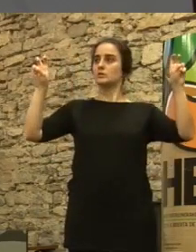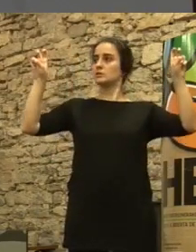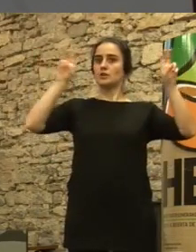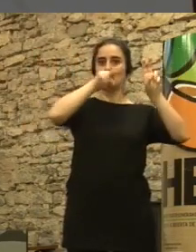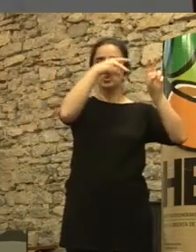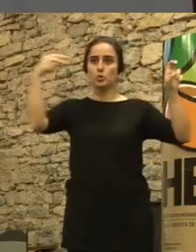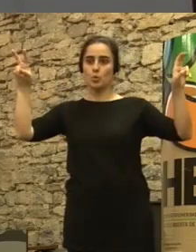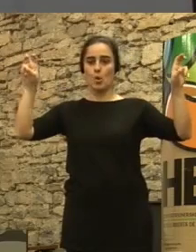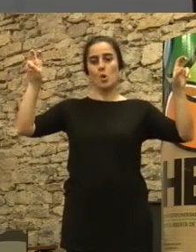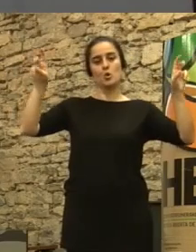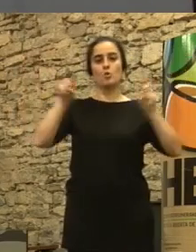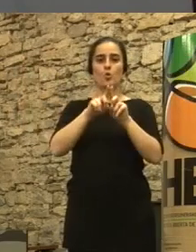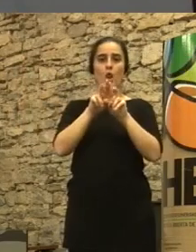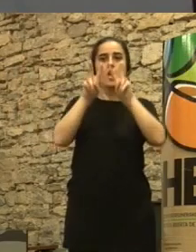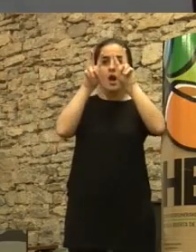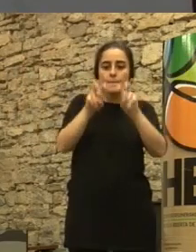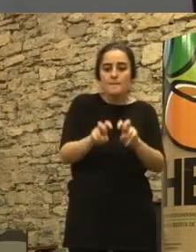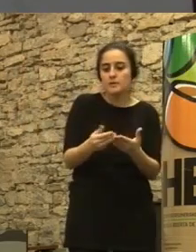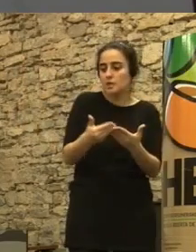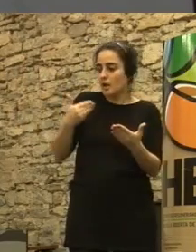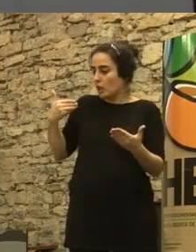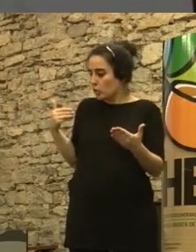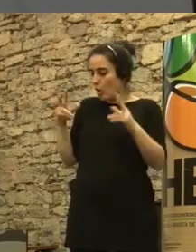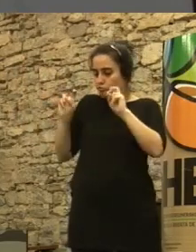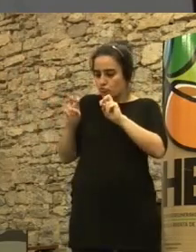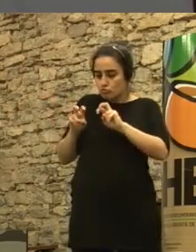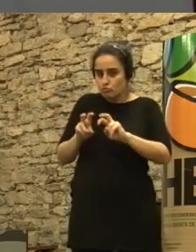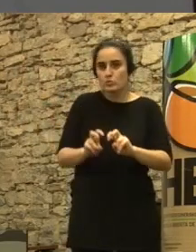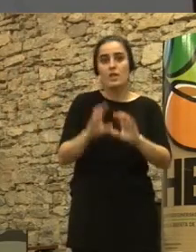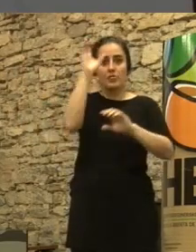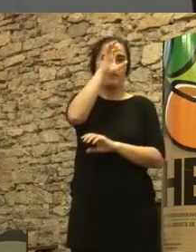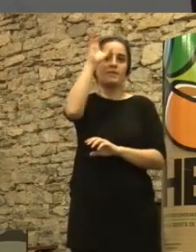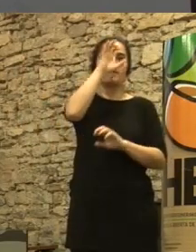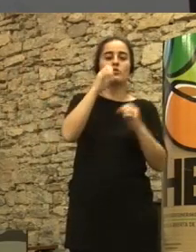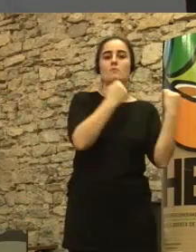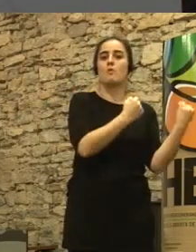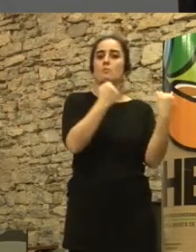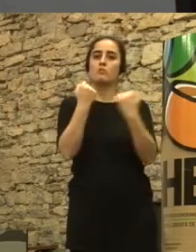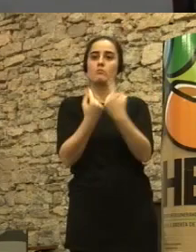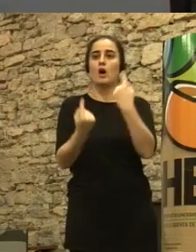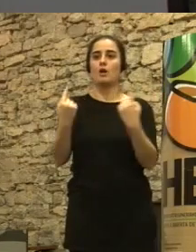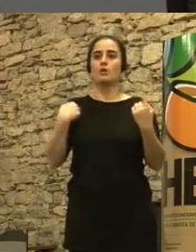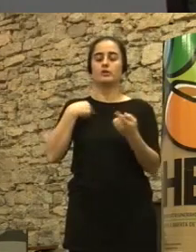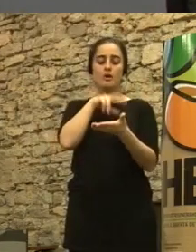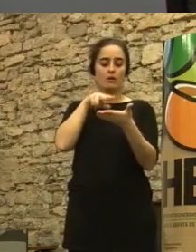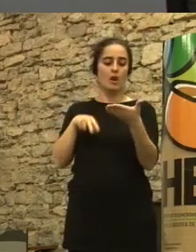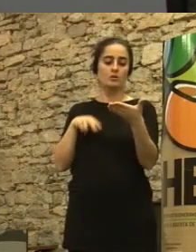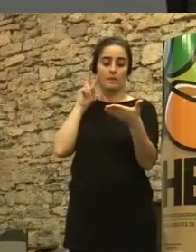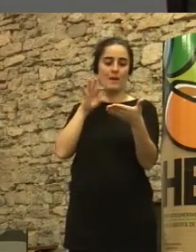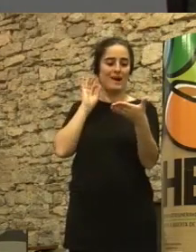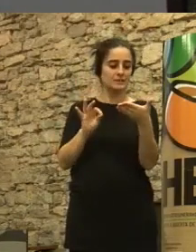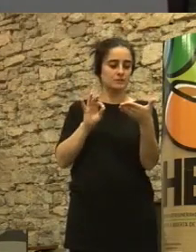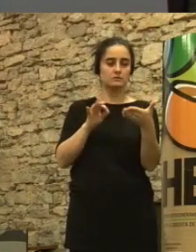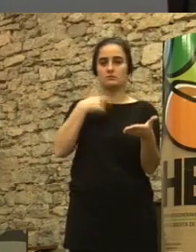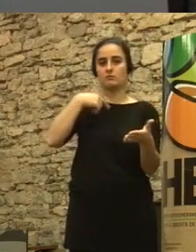fuera basada en investigaciones, investigaciones científicas de determinados institutos y mi tendencia como lector es creérmelo